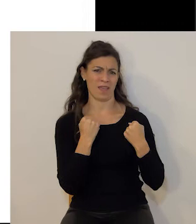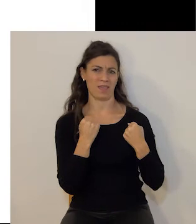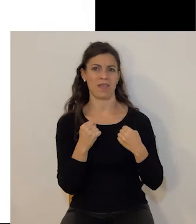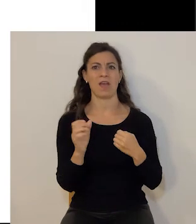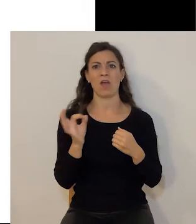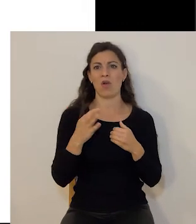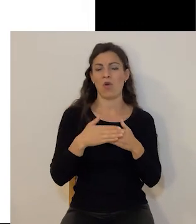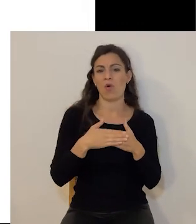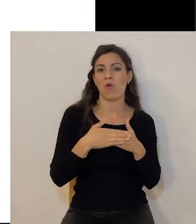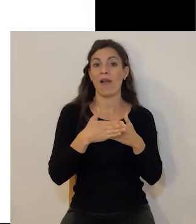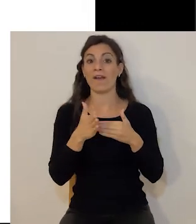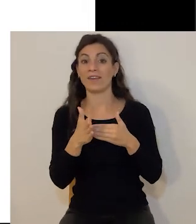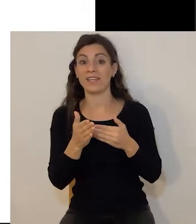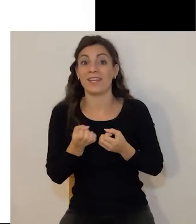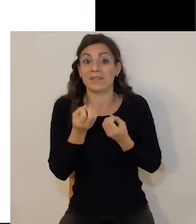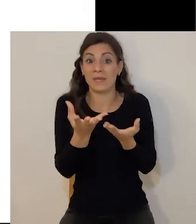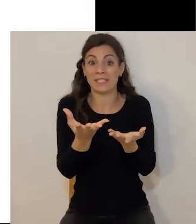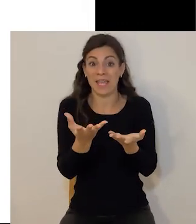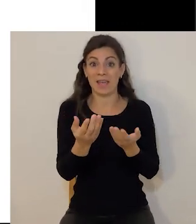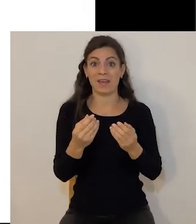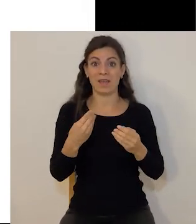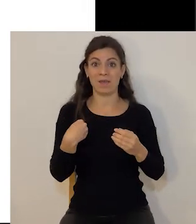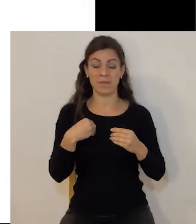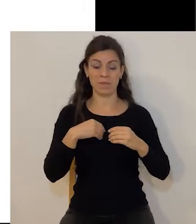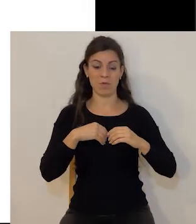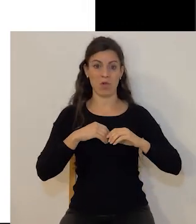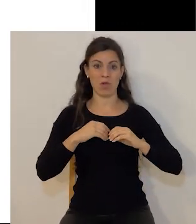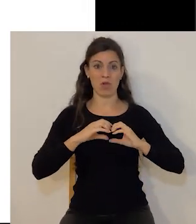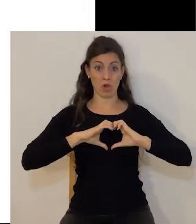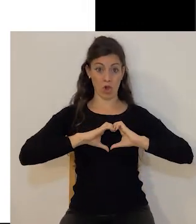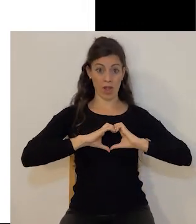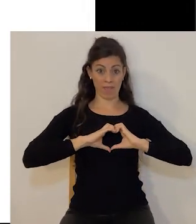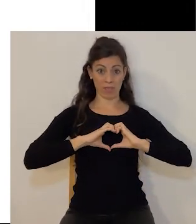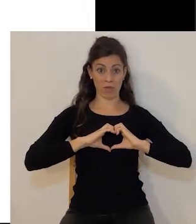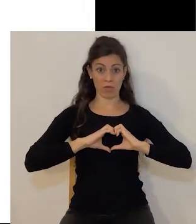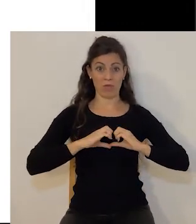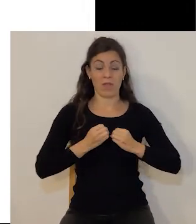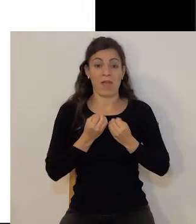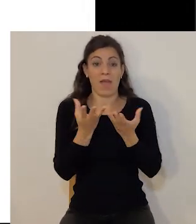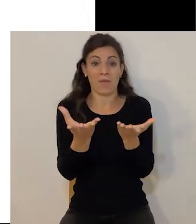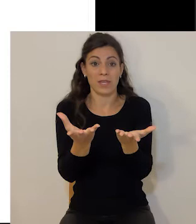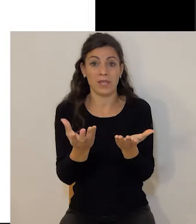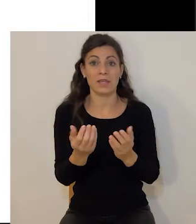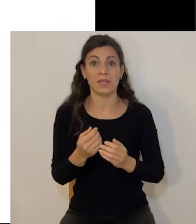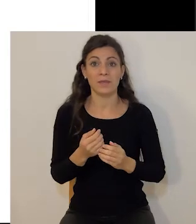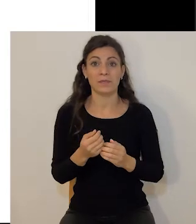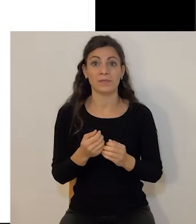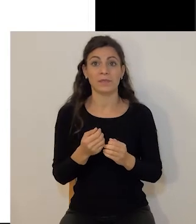abrir, expresar, abrir el corazón, expresar, es decir, conectar